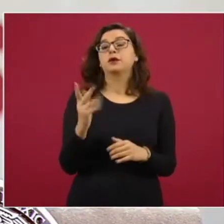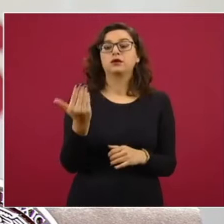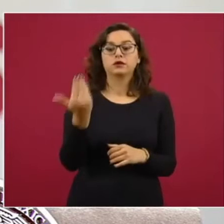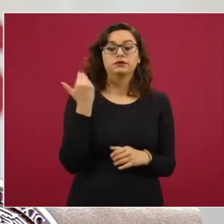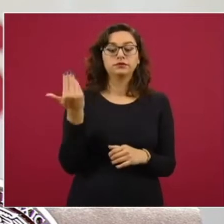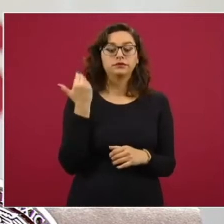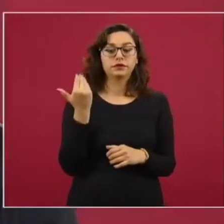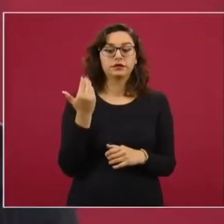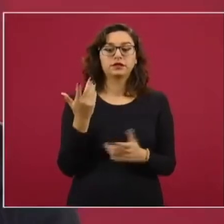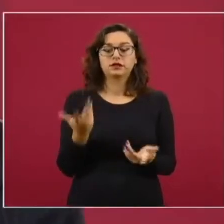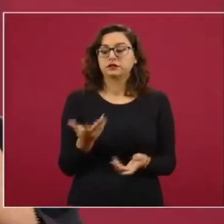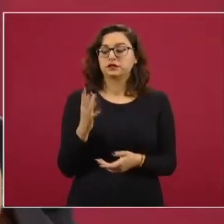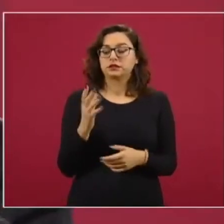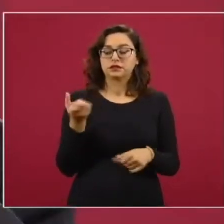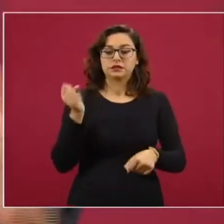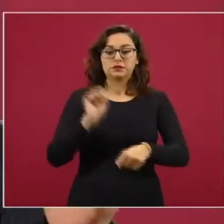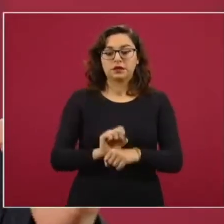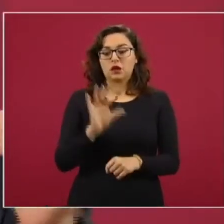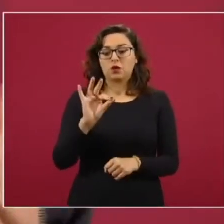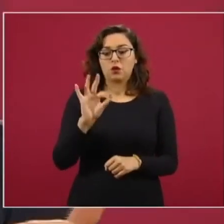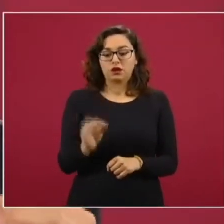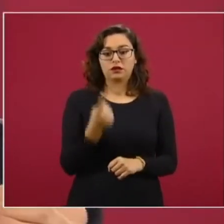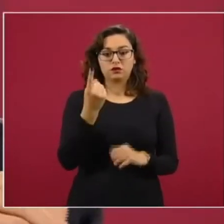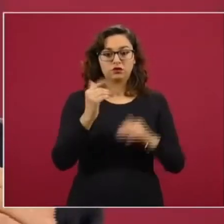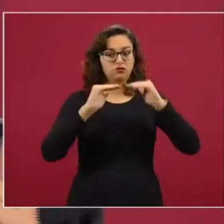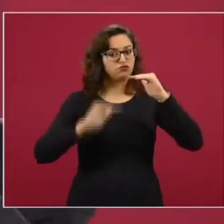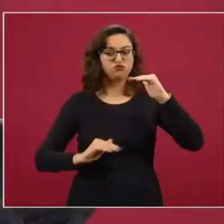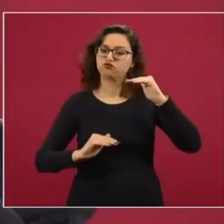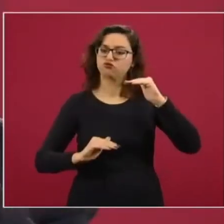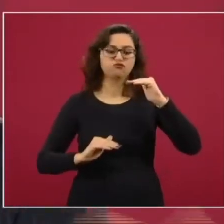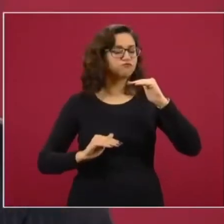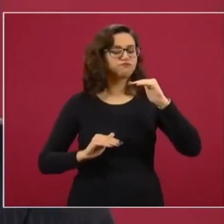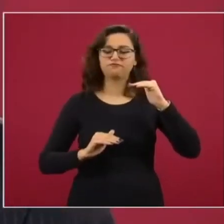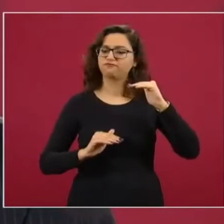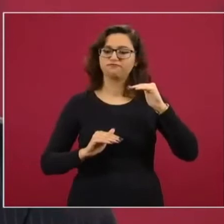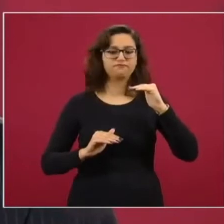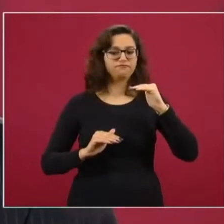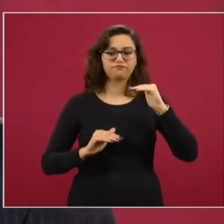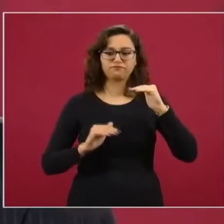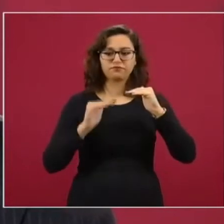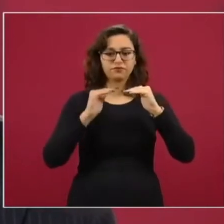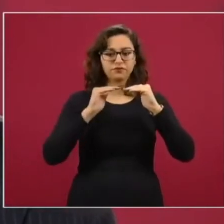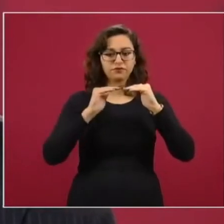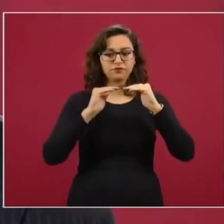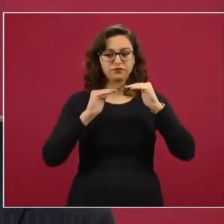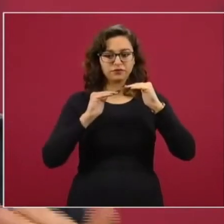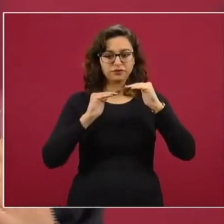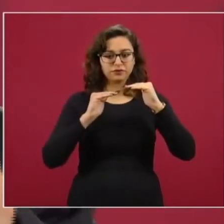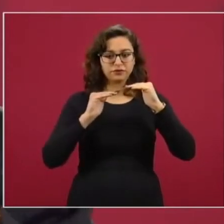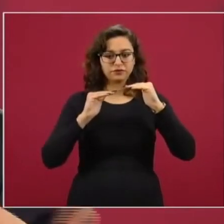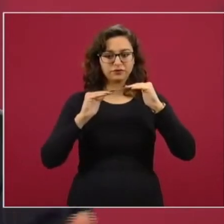acuerdo al registro es la 41, ya no está disminuyendo a la velocidad que lo estaba